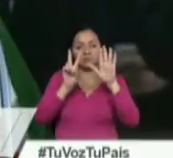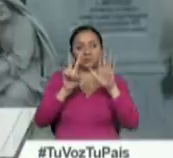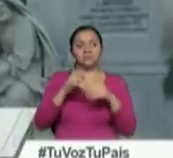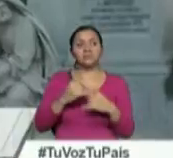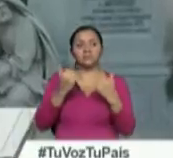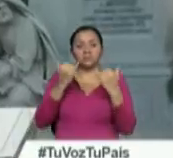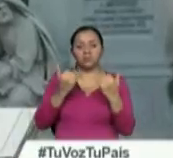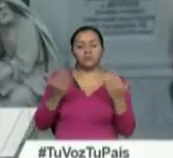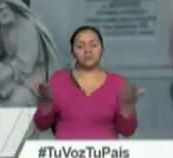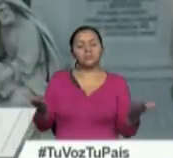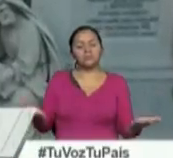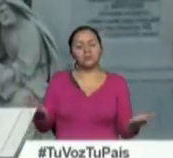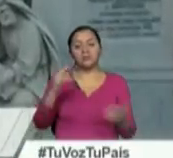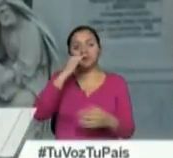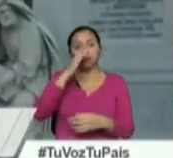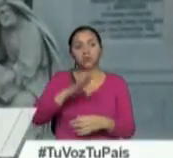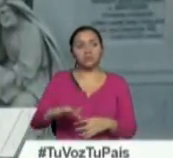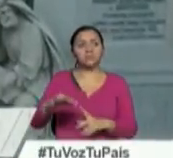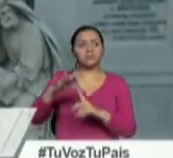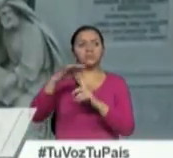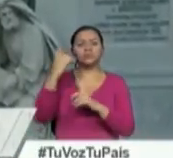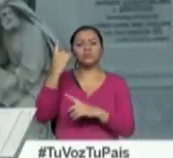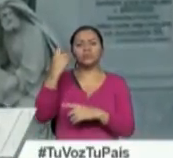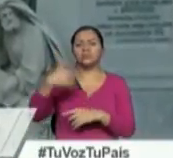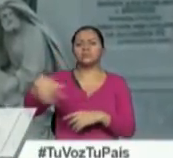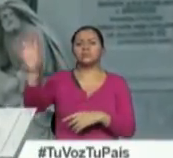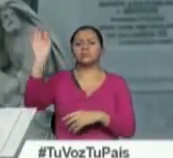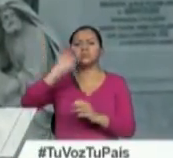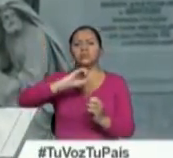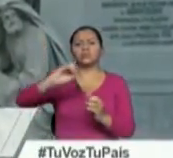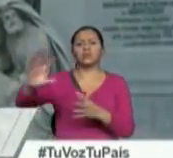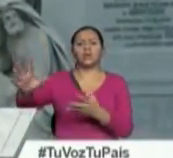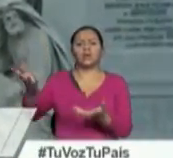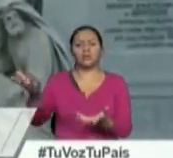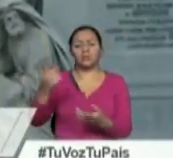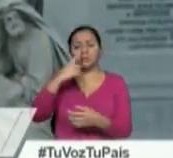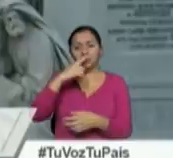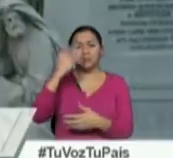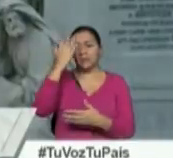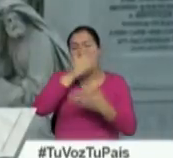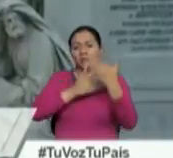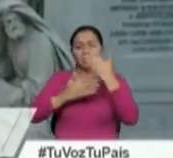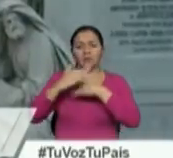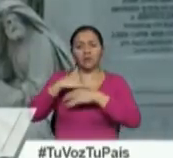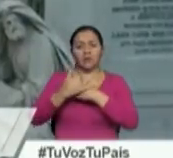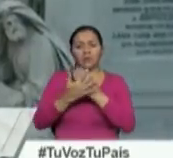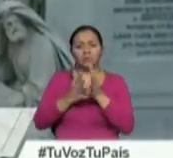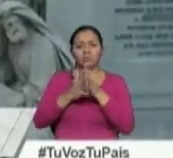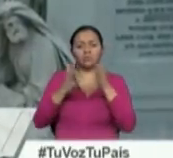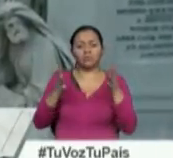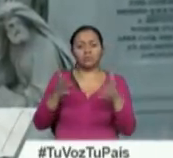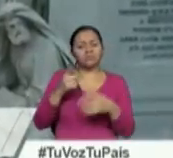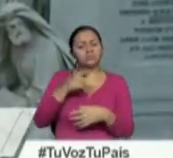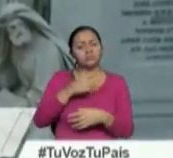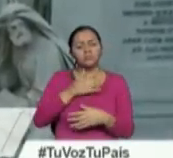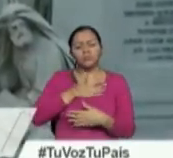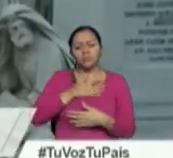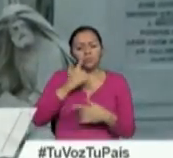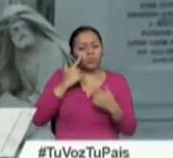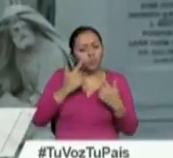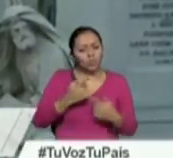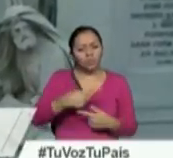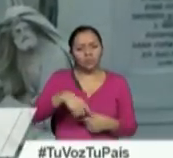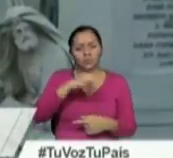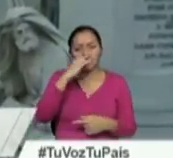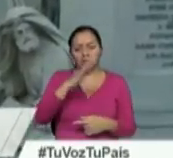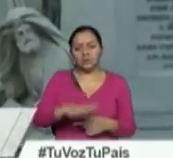a los niños, especialmente a los que están solos, abandonados, y que por eso son engañados y explotados. Señaló en primer lugar durante